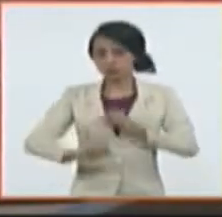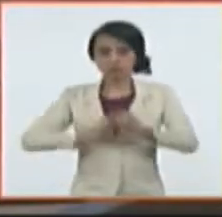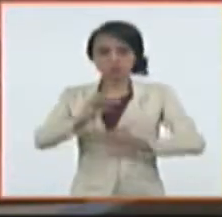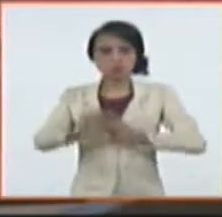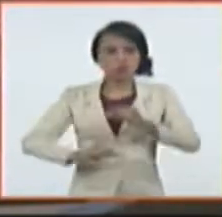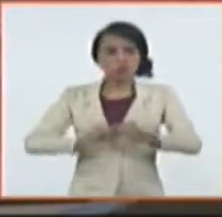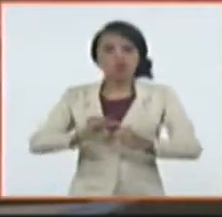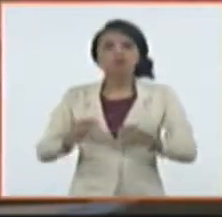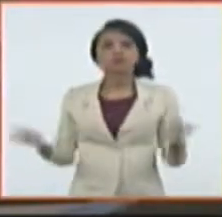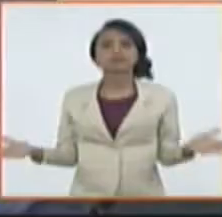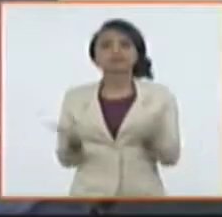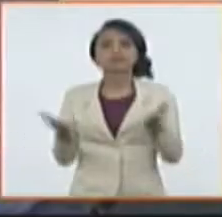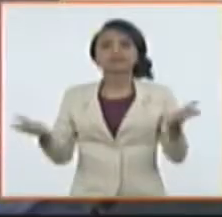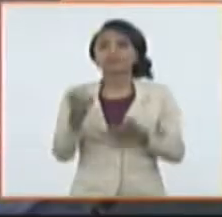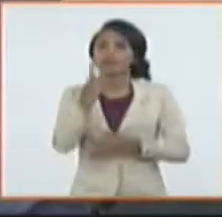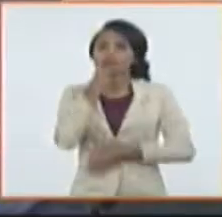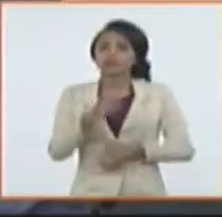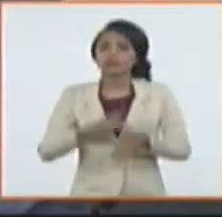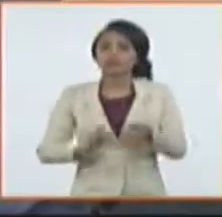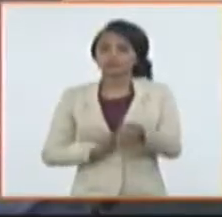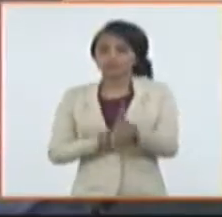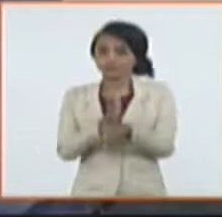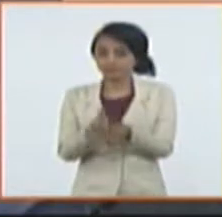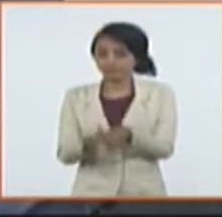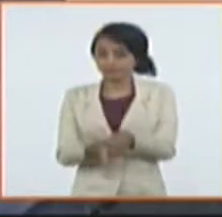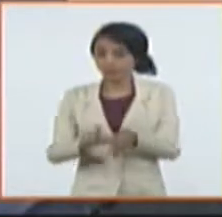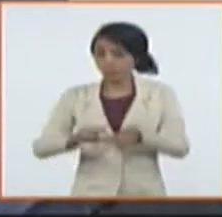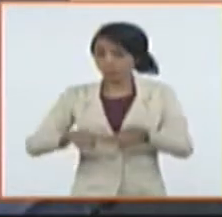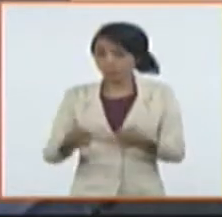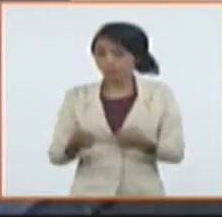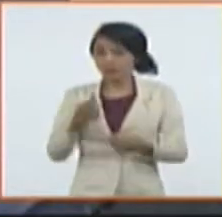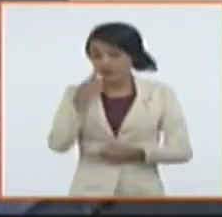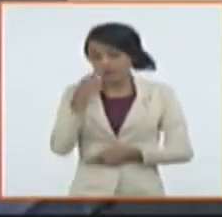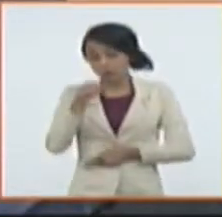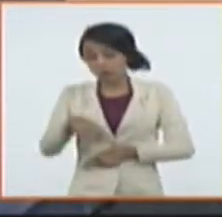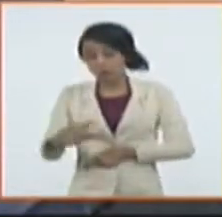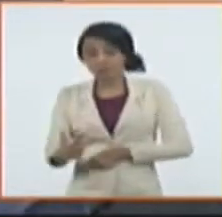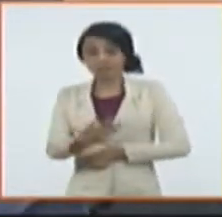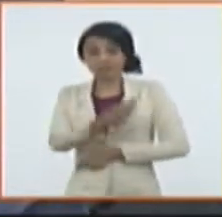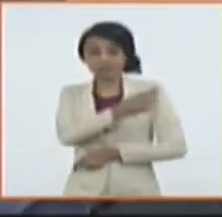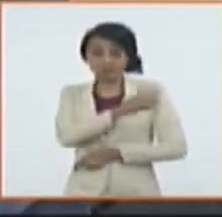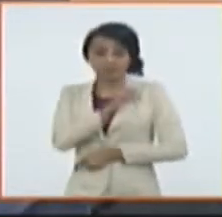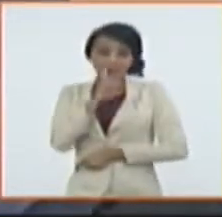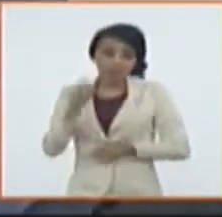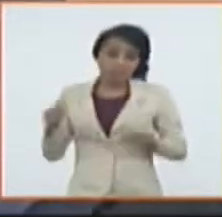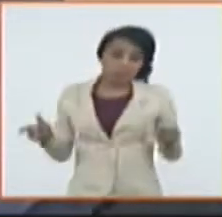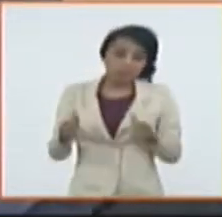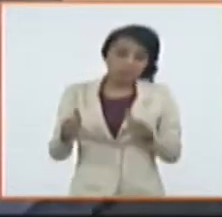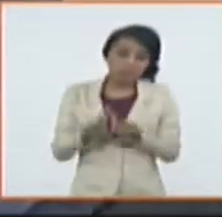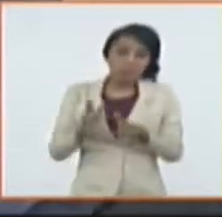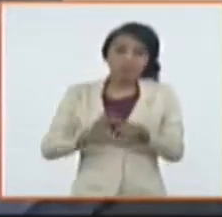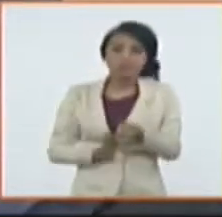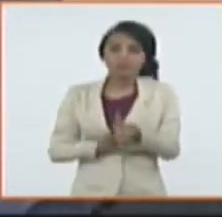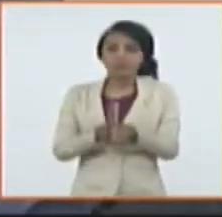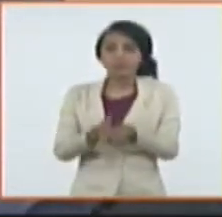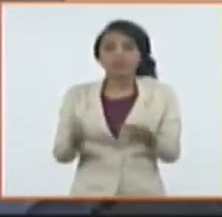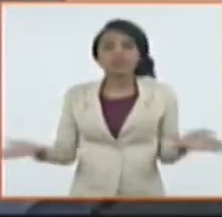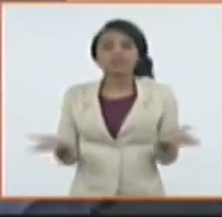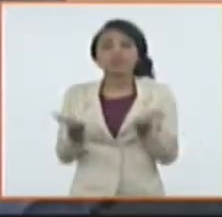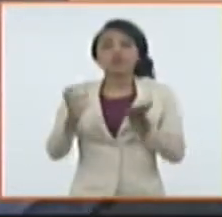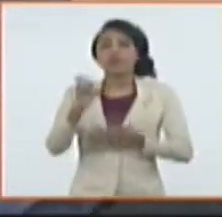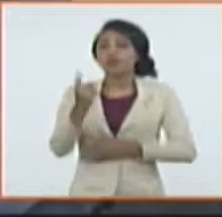en el enfrentamiento a la COVID a partir del impacto de la vacunación y reanimando la economía tanto en lo estatal como en lo